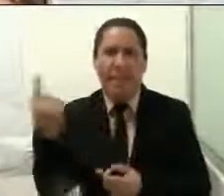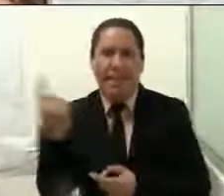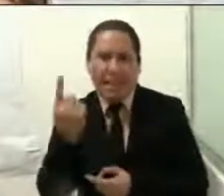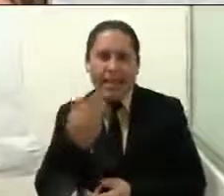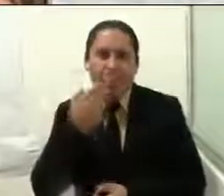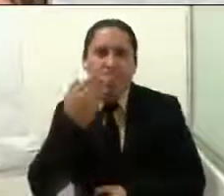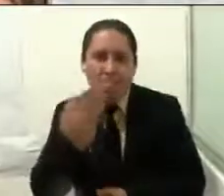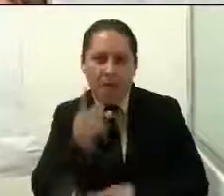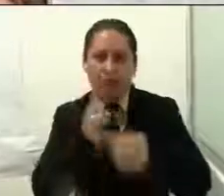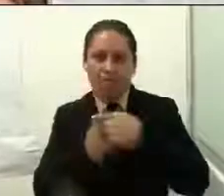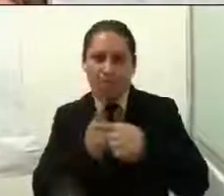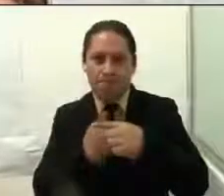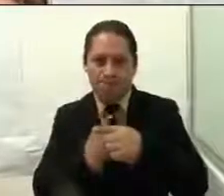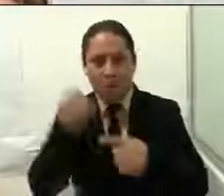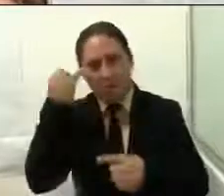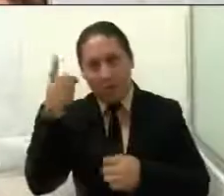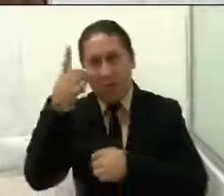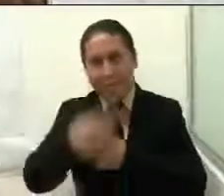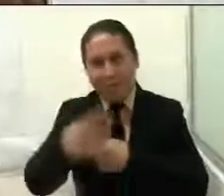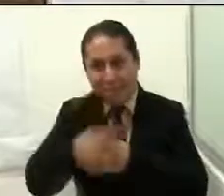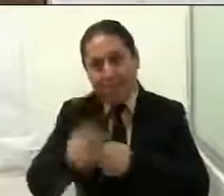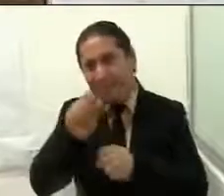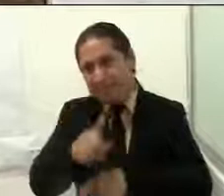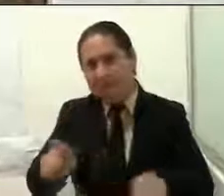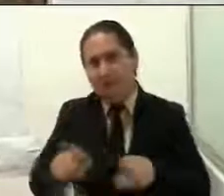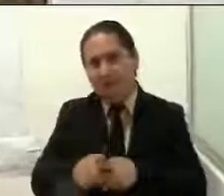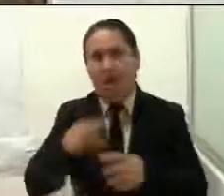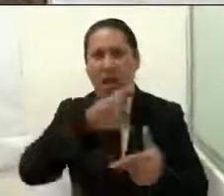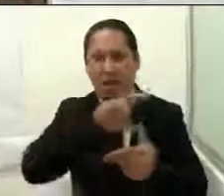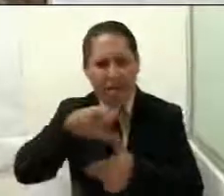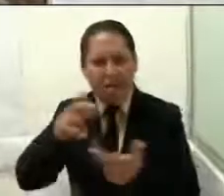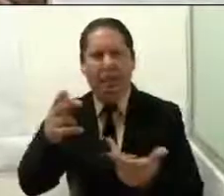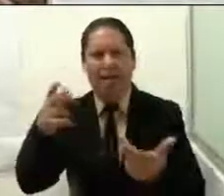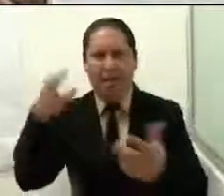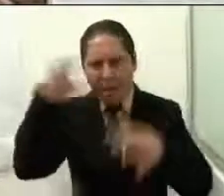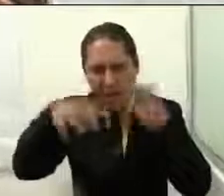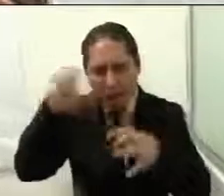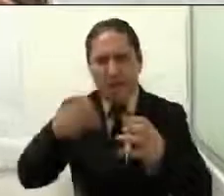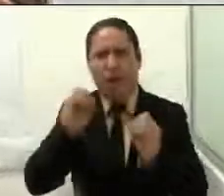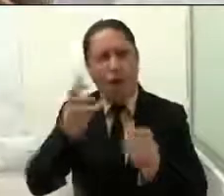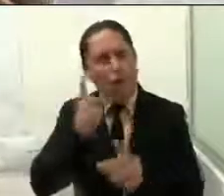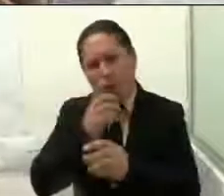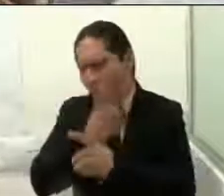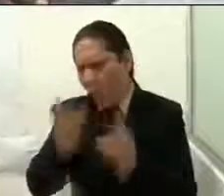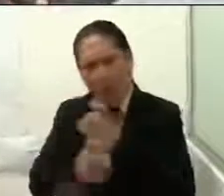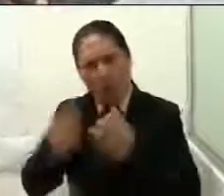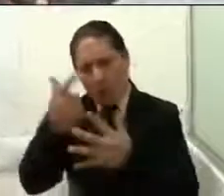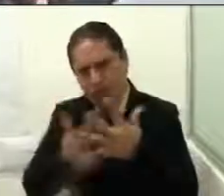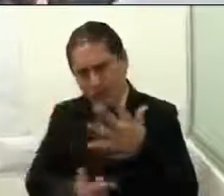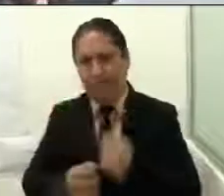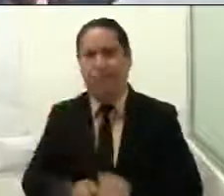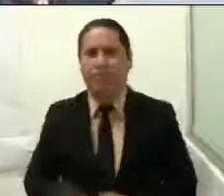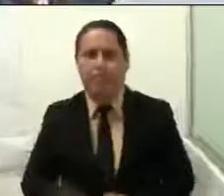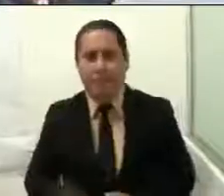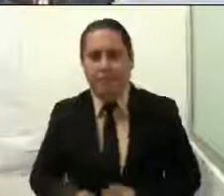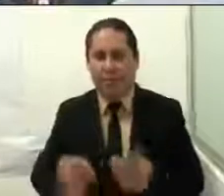a los productores afectados por las contingencias climatológicas tiene el uso de la palabra el